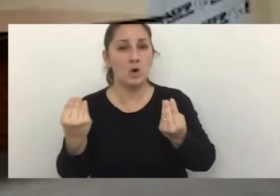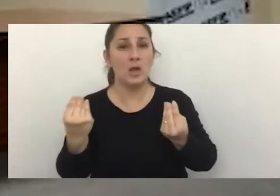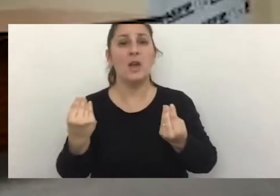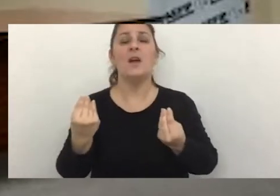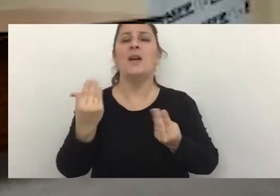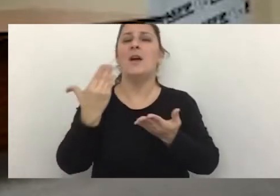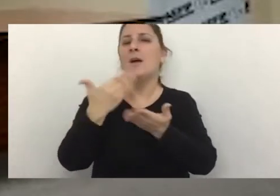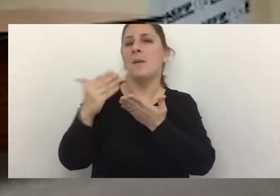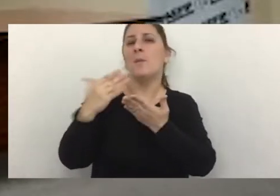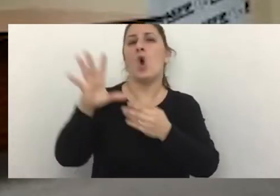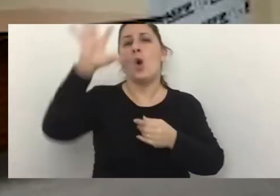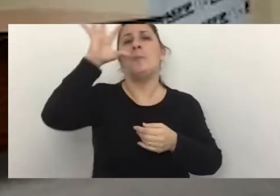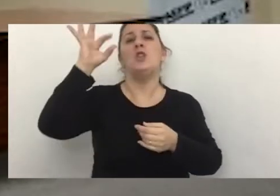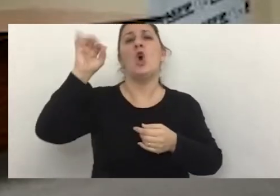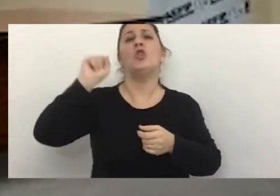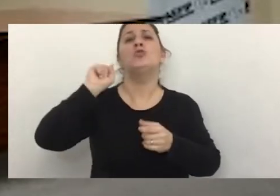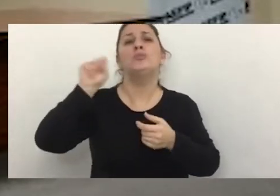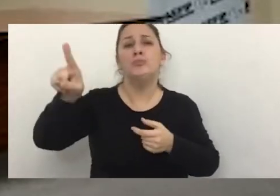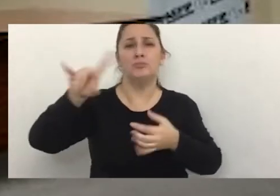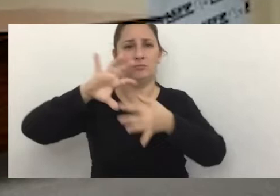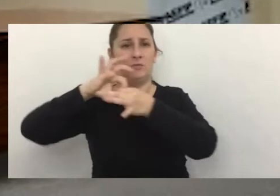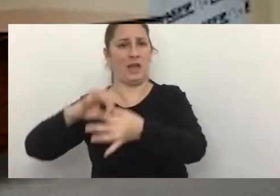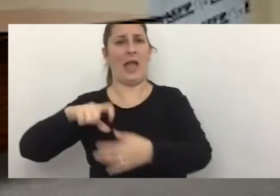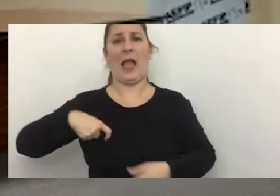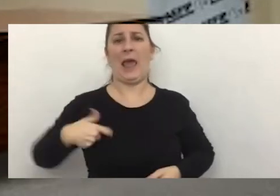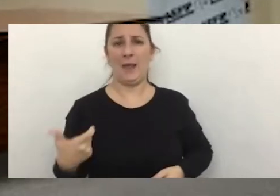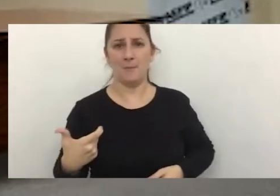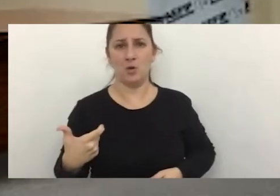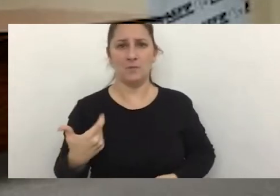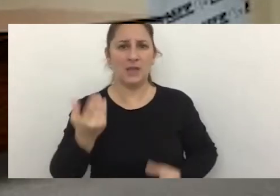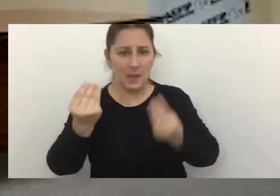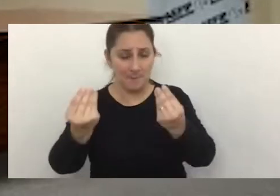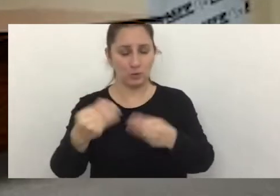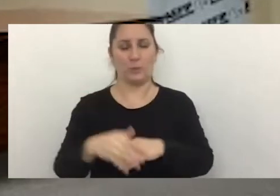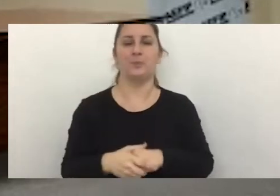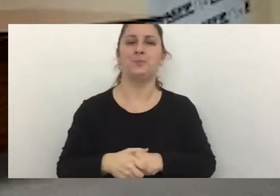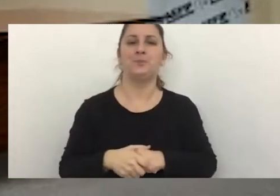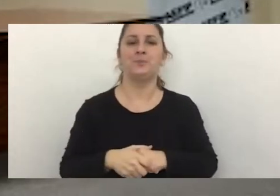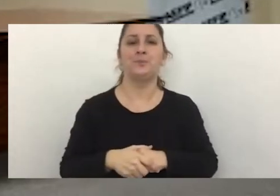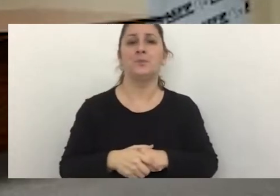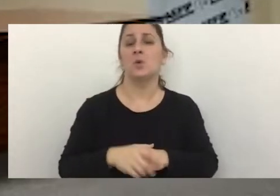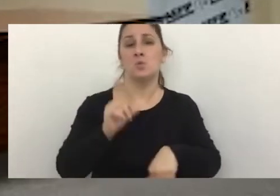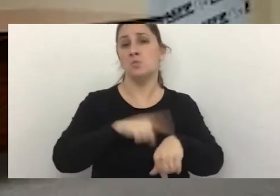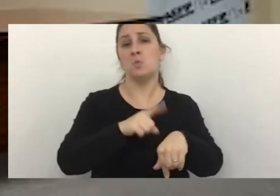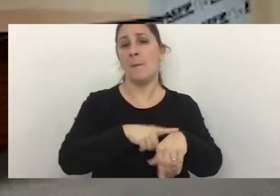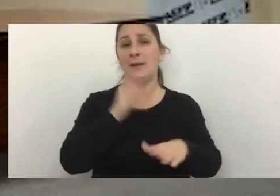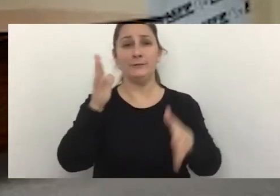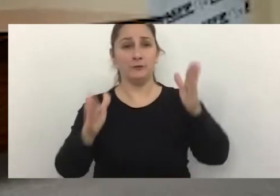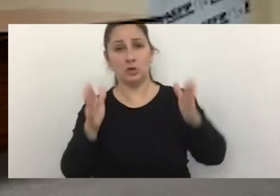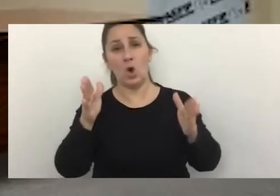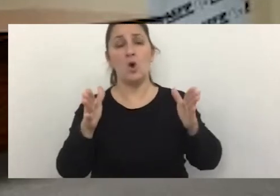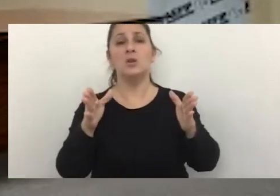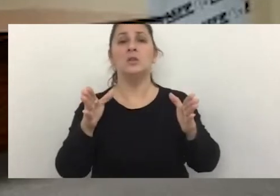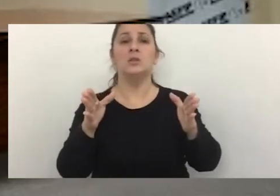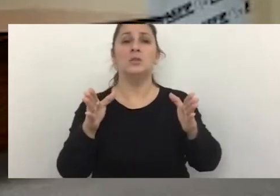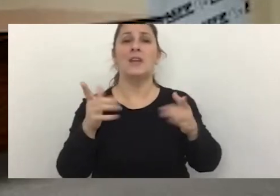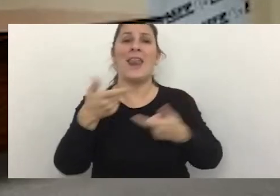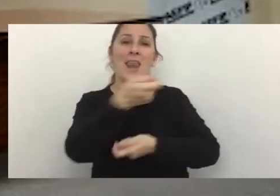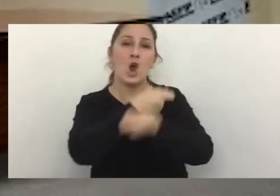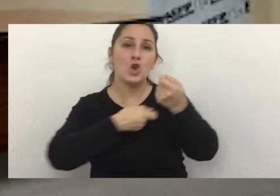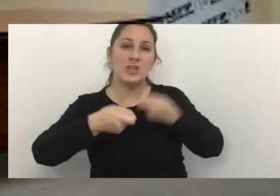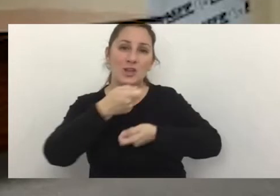opinión gremial. ¿Qué pasó? Resulta que en un periodo donde había negociación